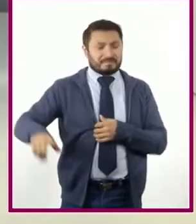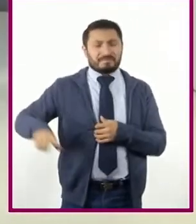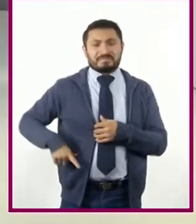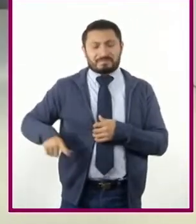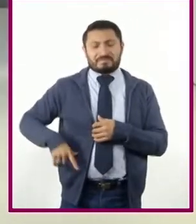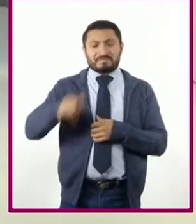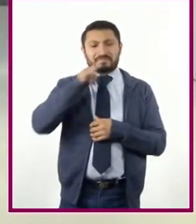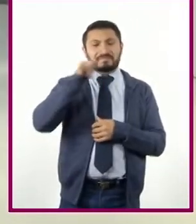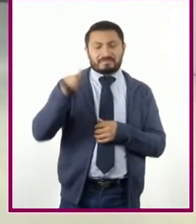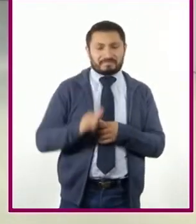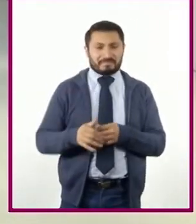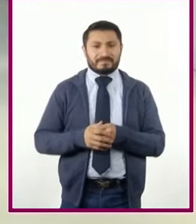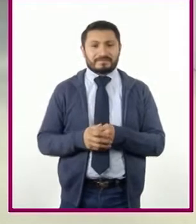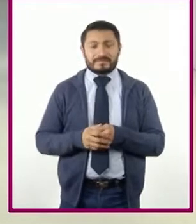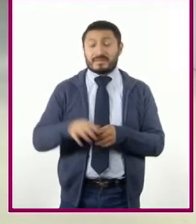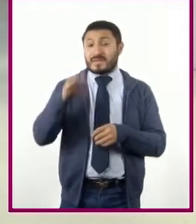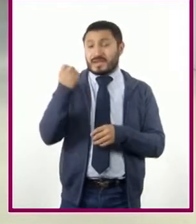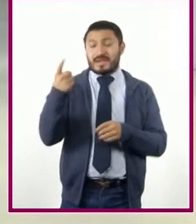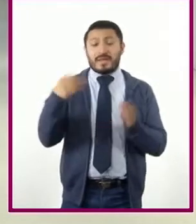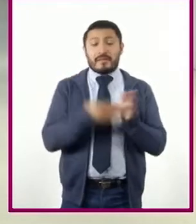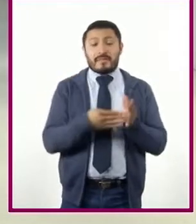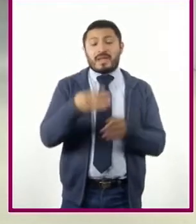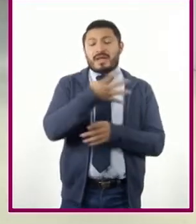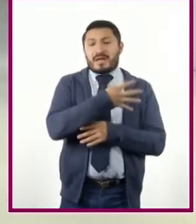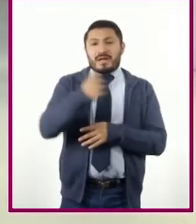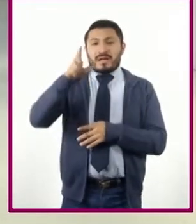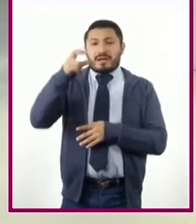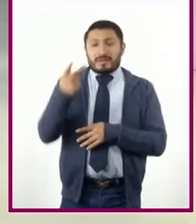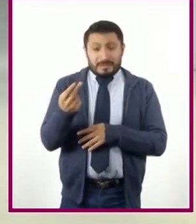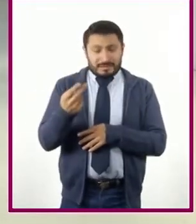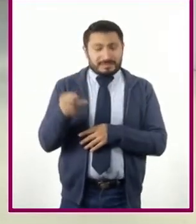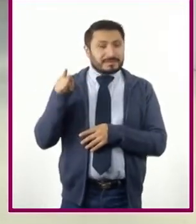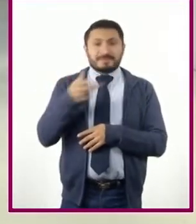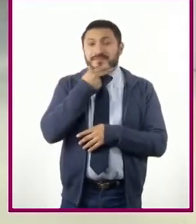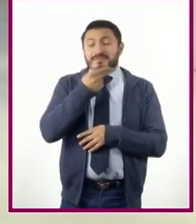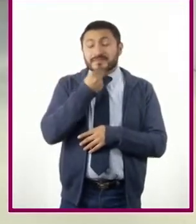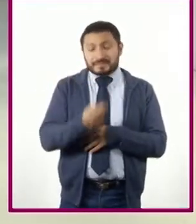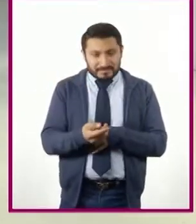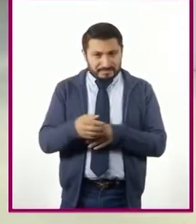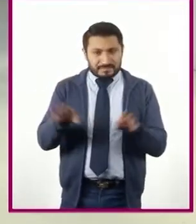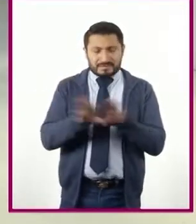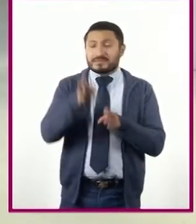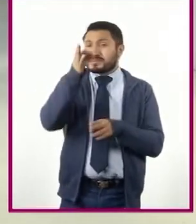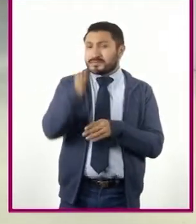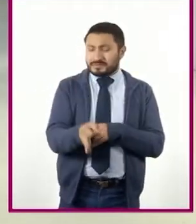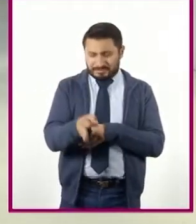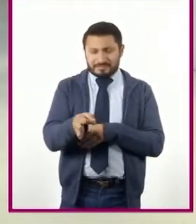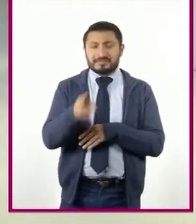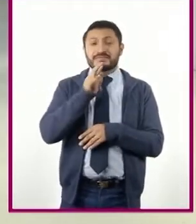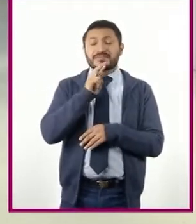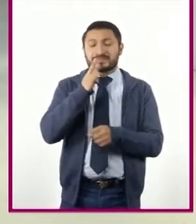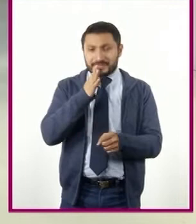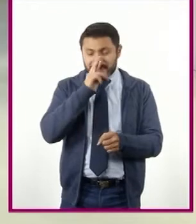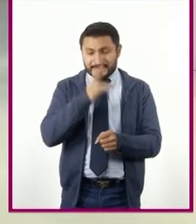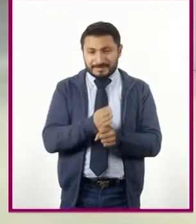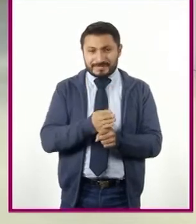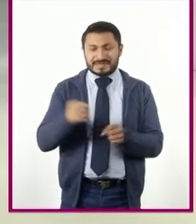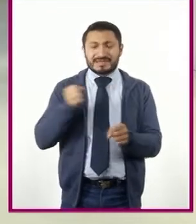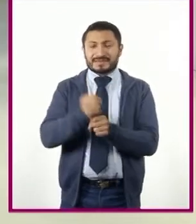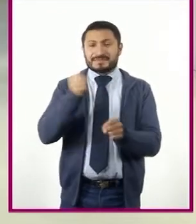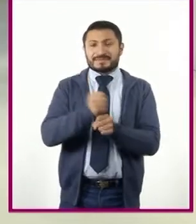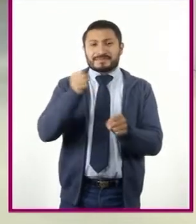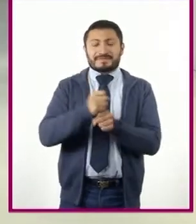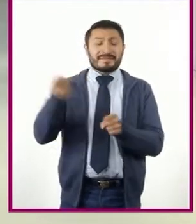italiano. En enero de 1925, Mussolini aceptó la responsabilidad de la violencia política